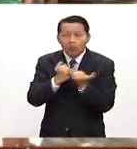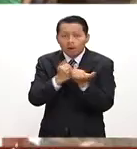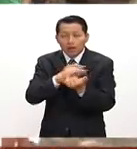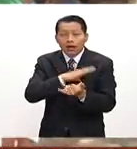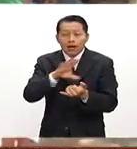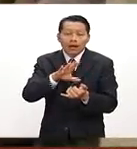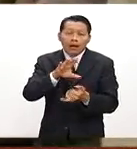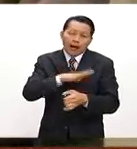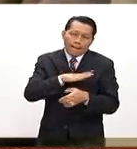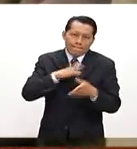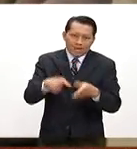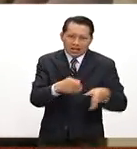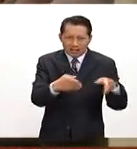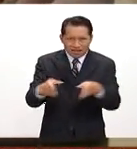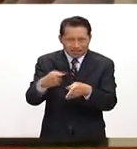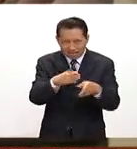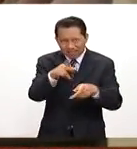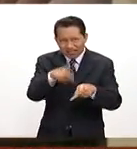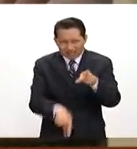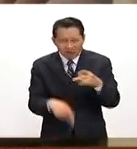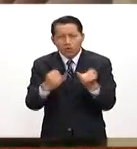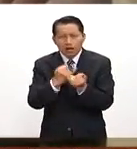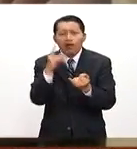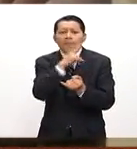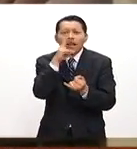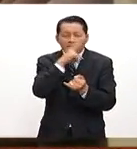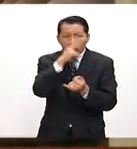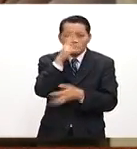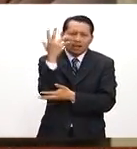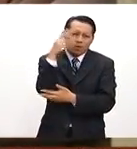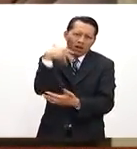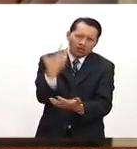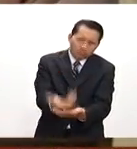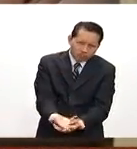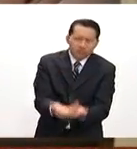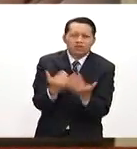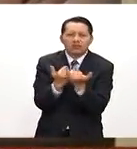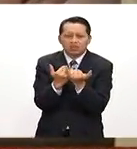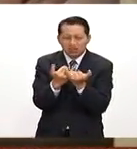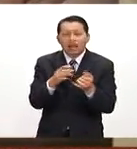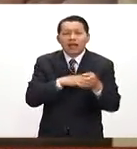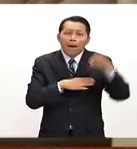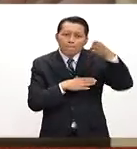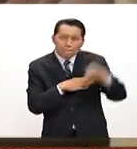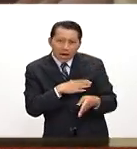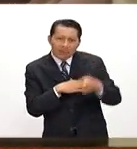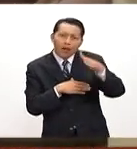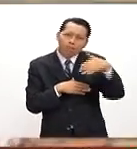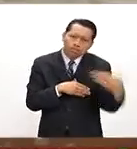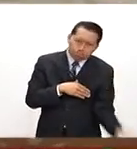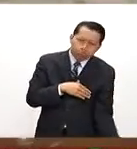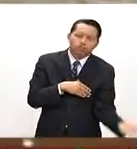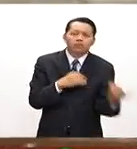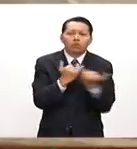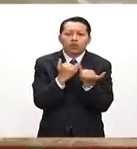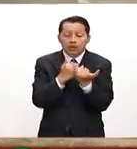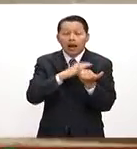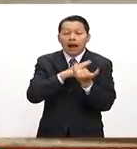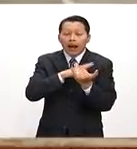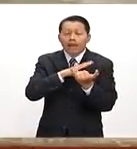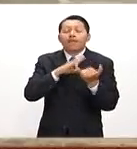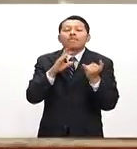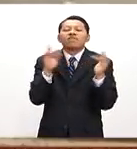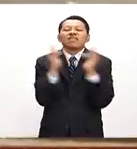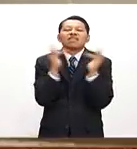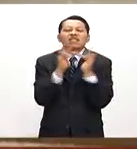total de las carreteras y los vientos derribaron árboles, algunas bardas, anuncios y postes caídos. Hubo un apagón digital derivado